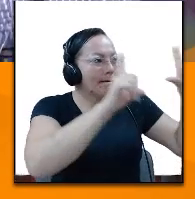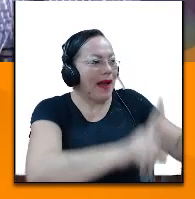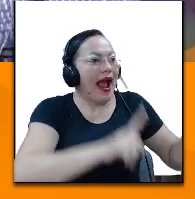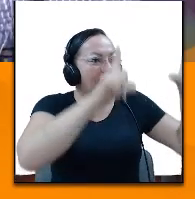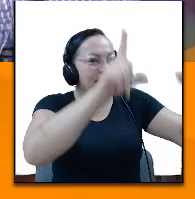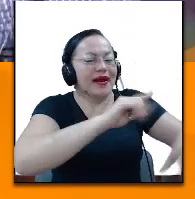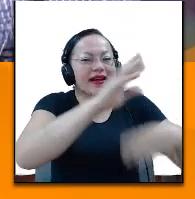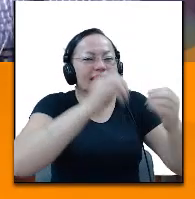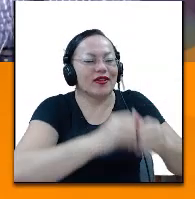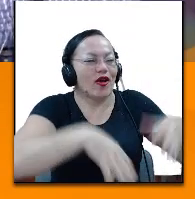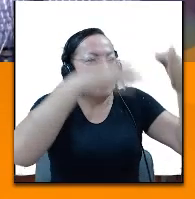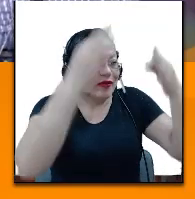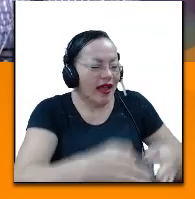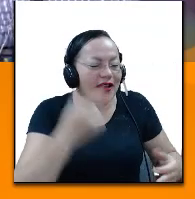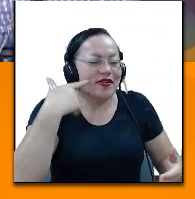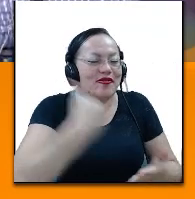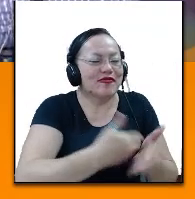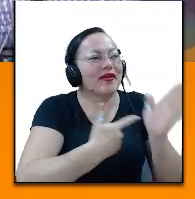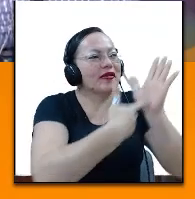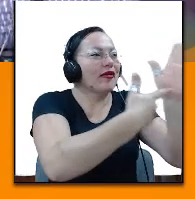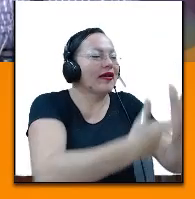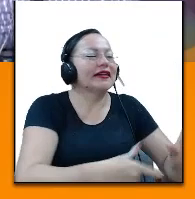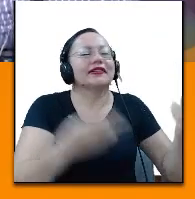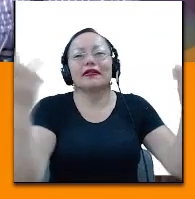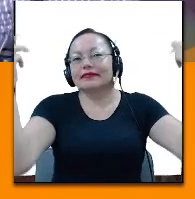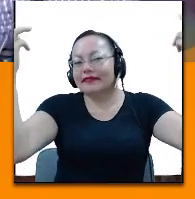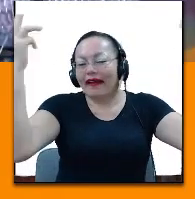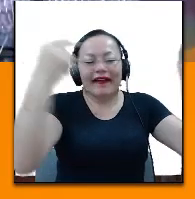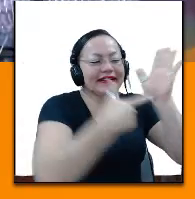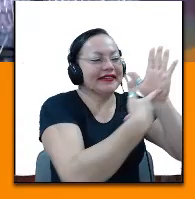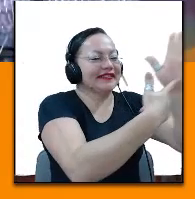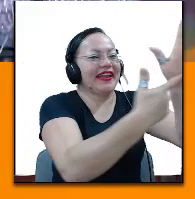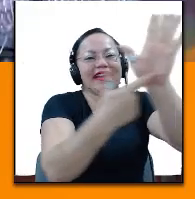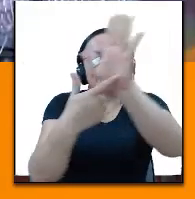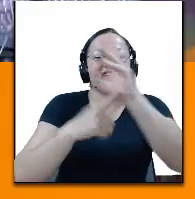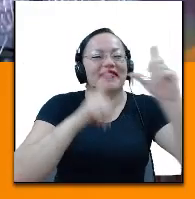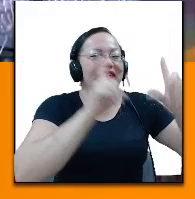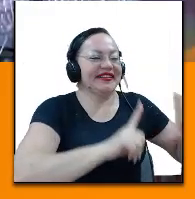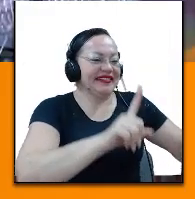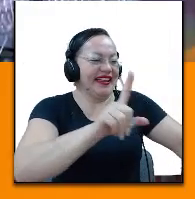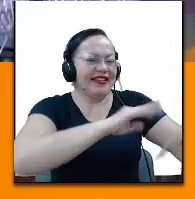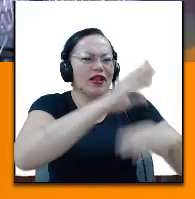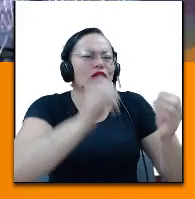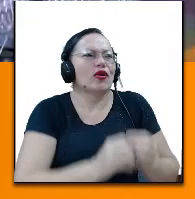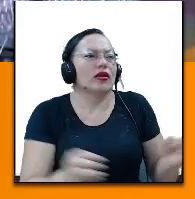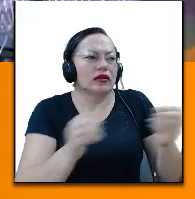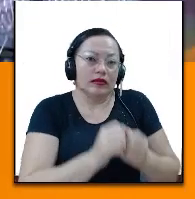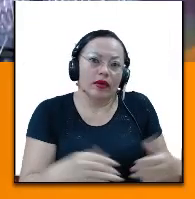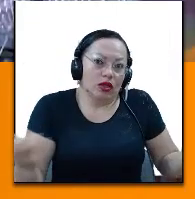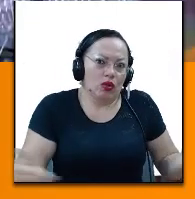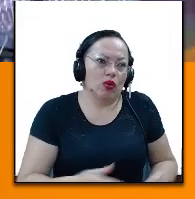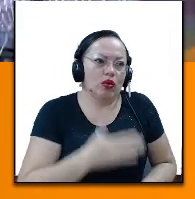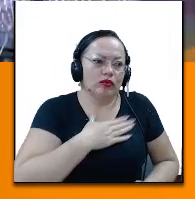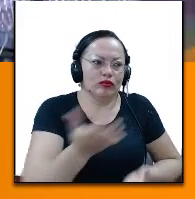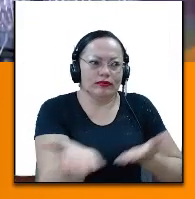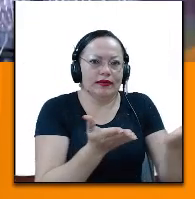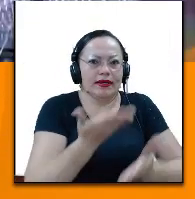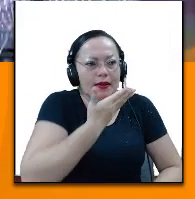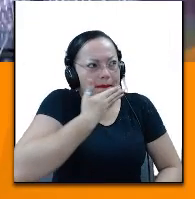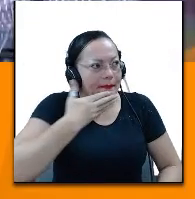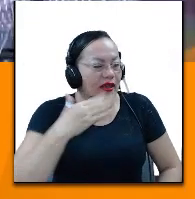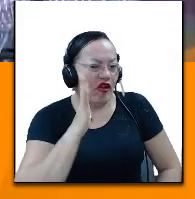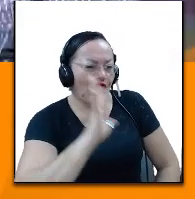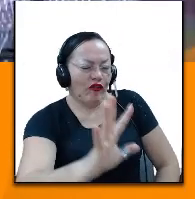seguramente van a poder chicanear su diploma y obviamente le van a ser mucho más útiles a la sociedad.